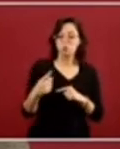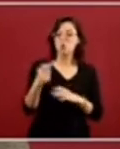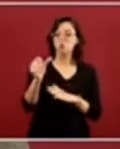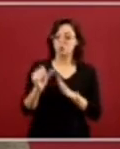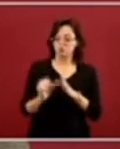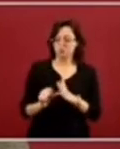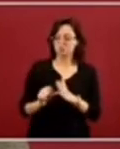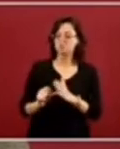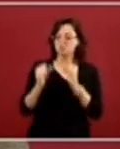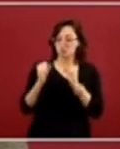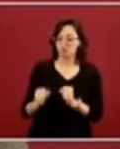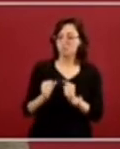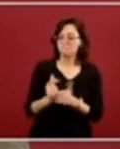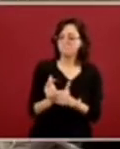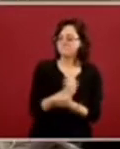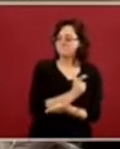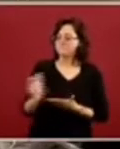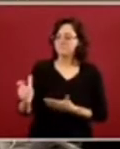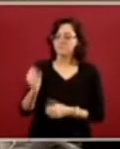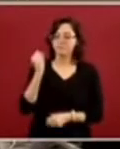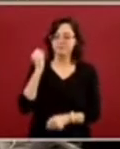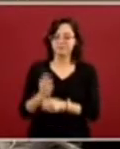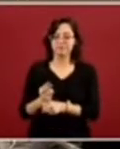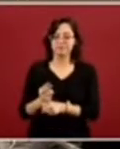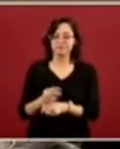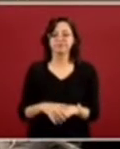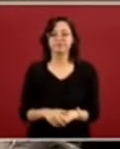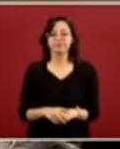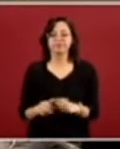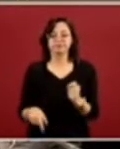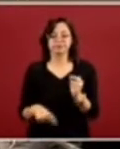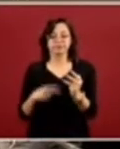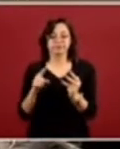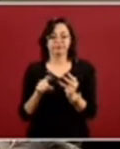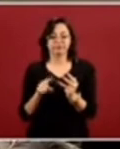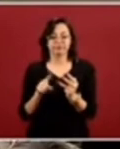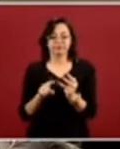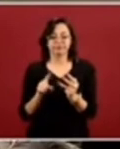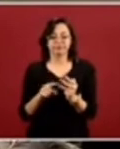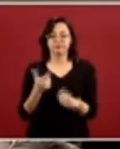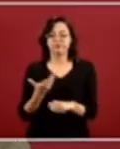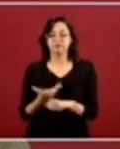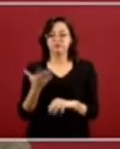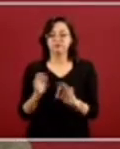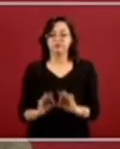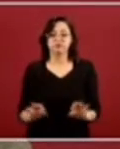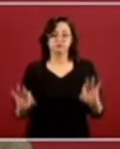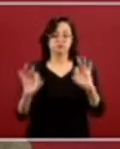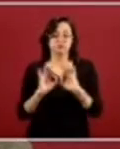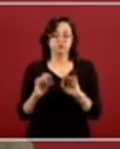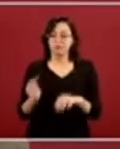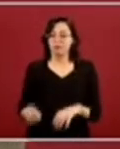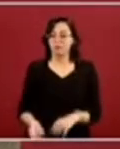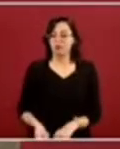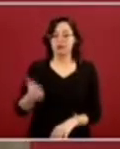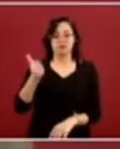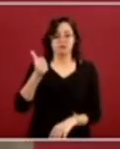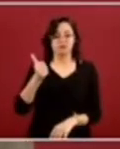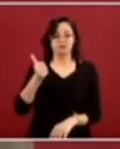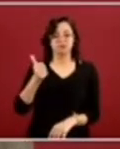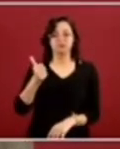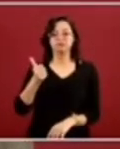primer pago por adelantado. Y el tercero, que es muy importante, yo podría decir histórico, es